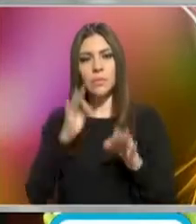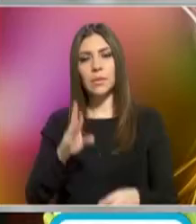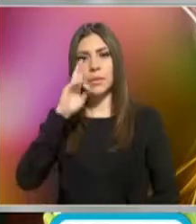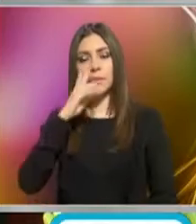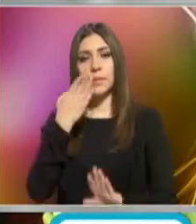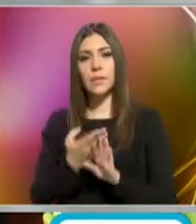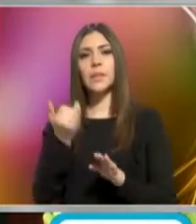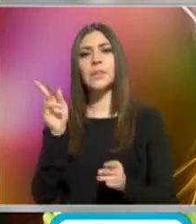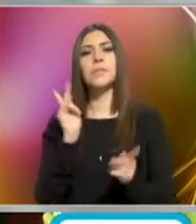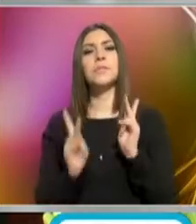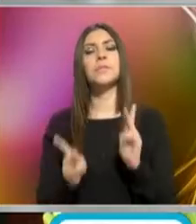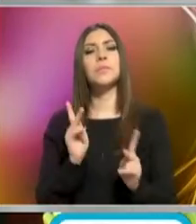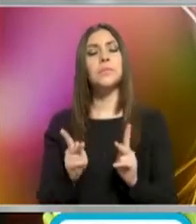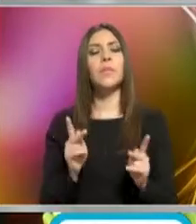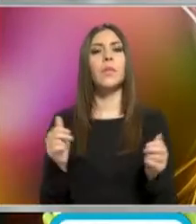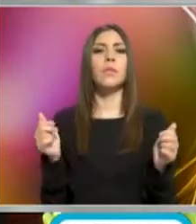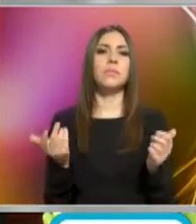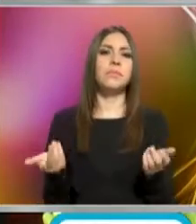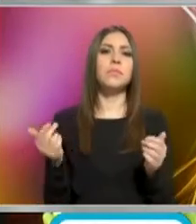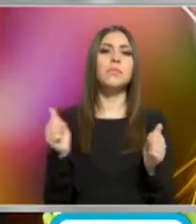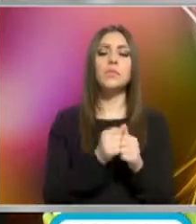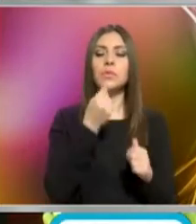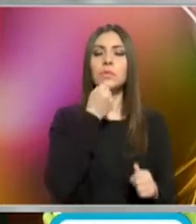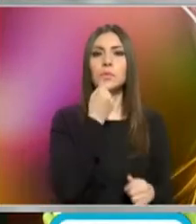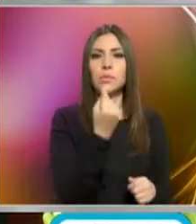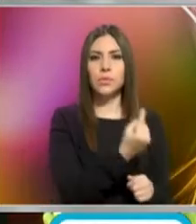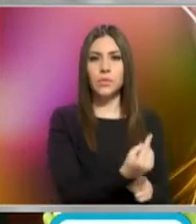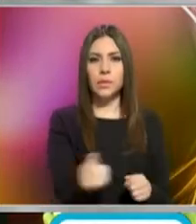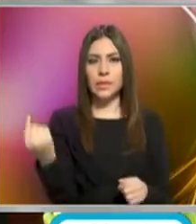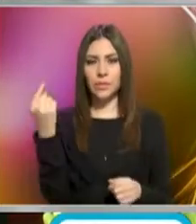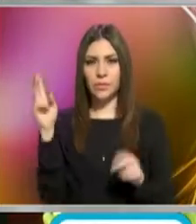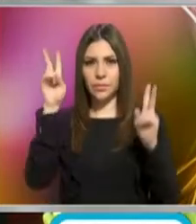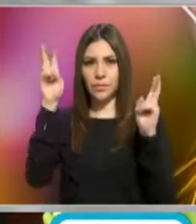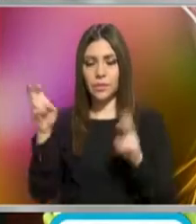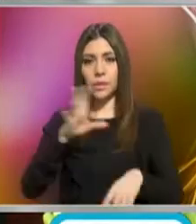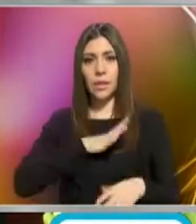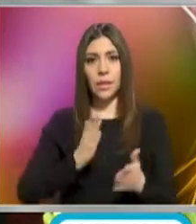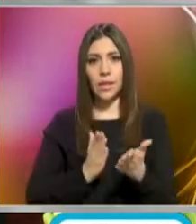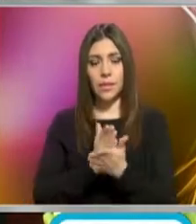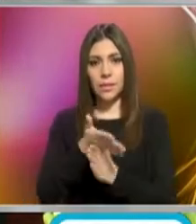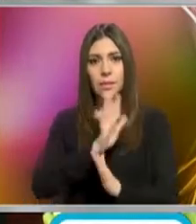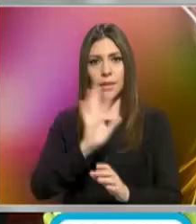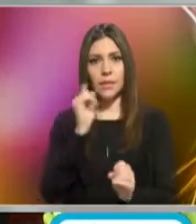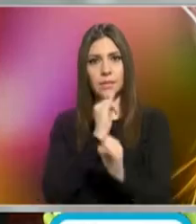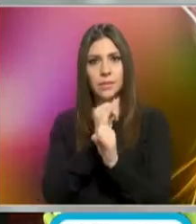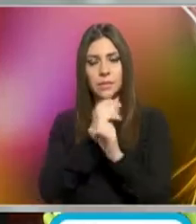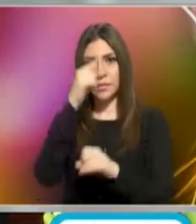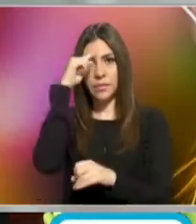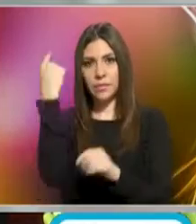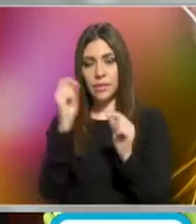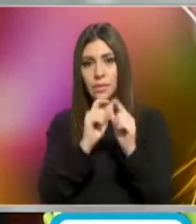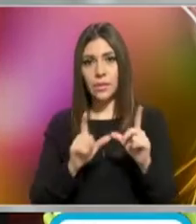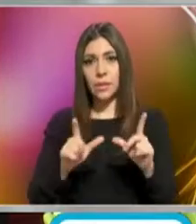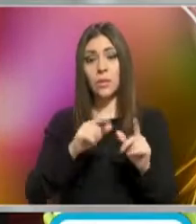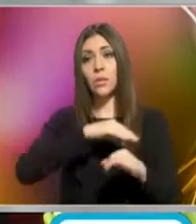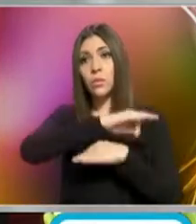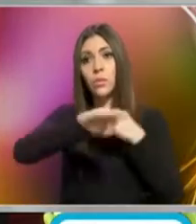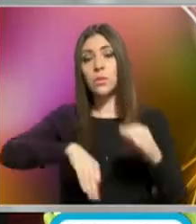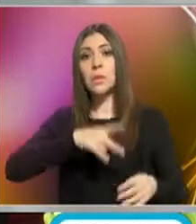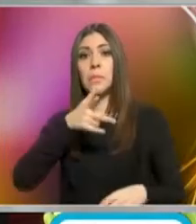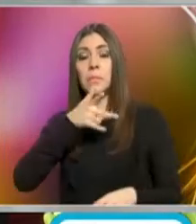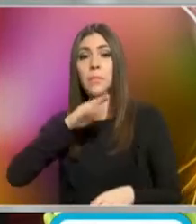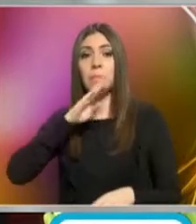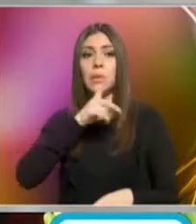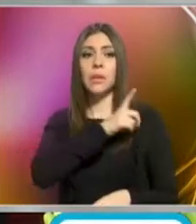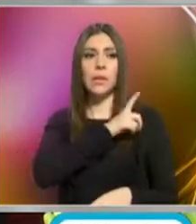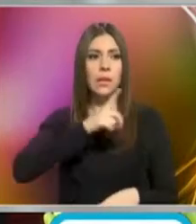poquito con relación a lo que los niños, ¿no? Sí. Tienen acceso ya en las redes. Bueno, nosotros como padres, está en nosotros,